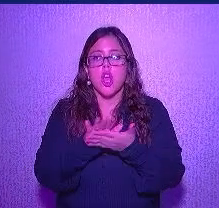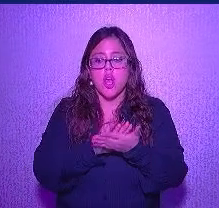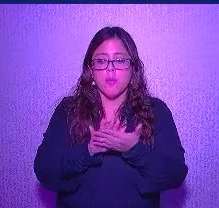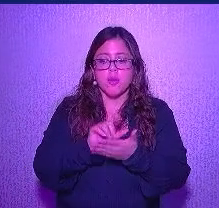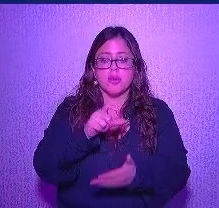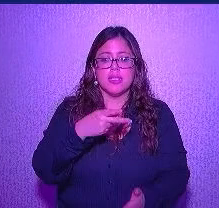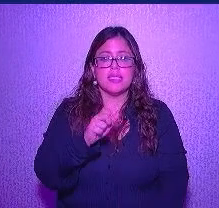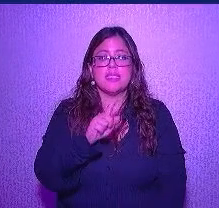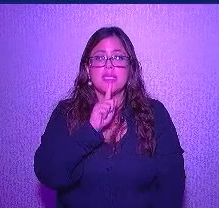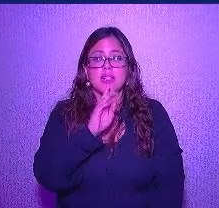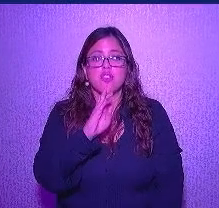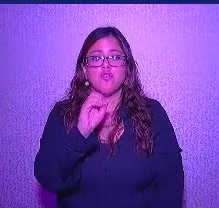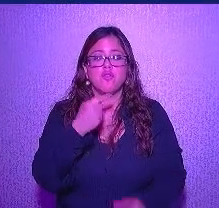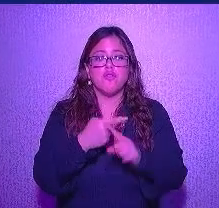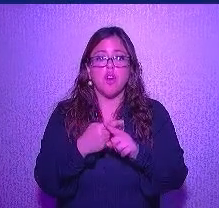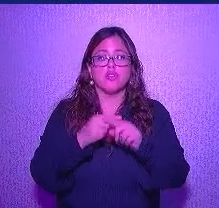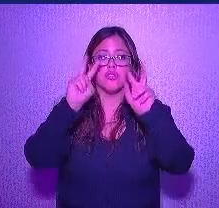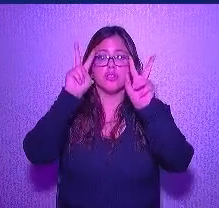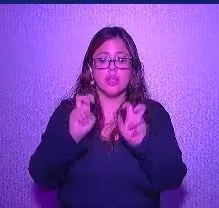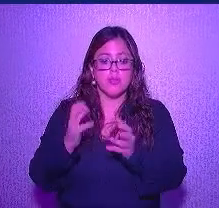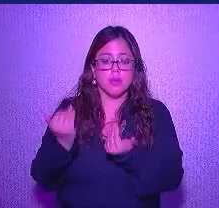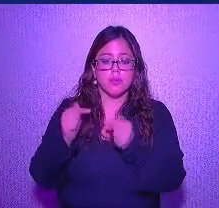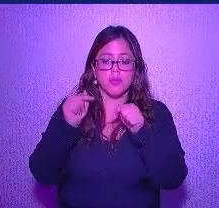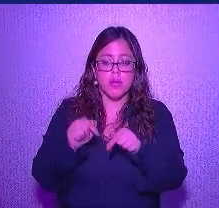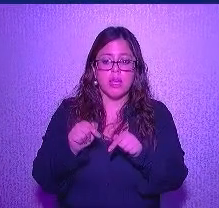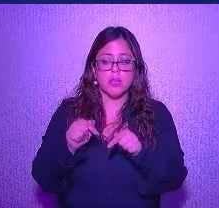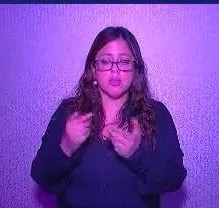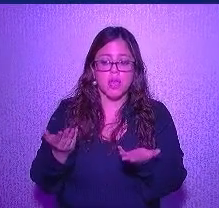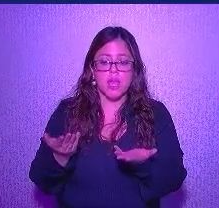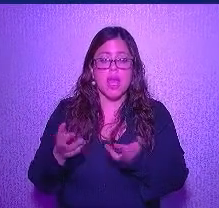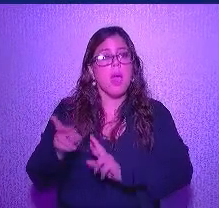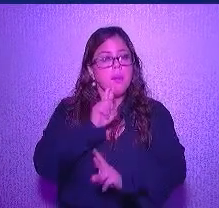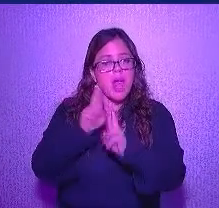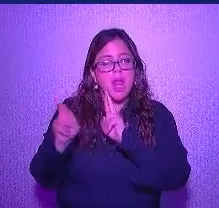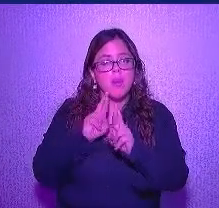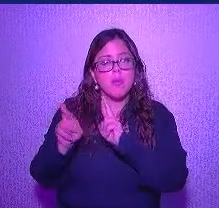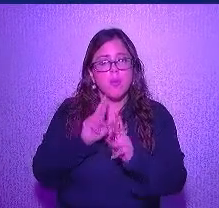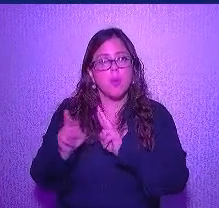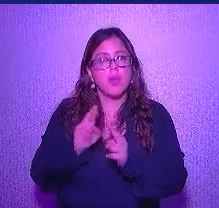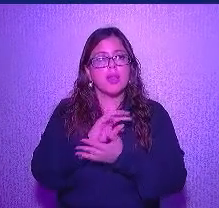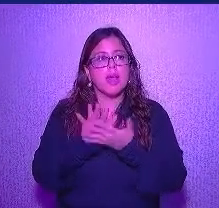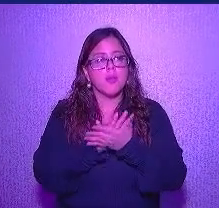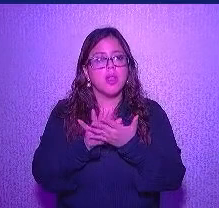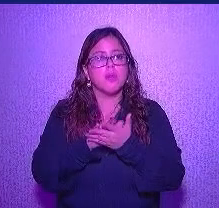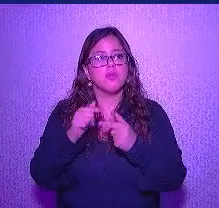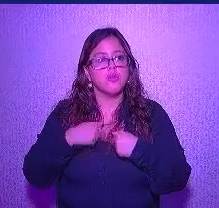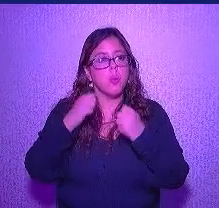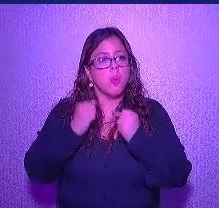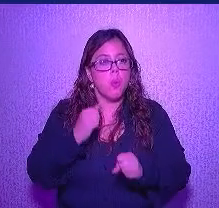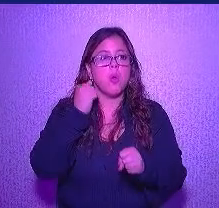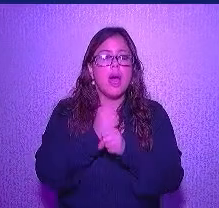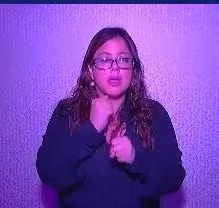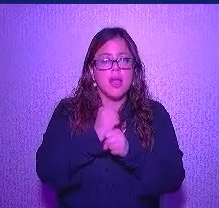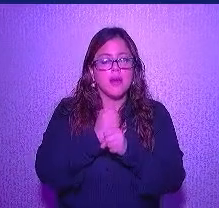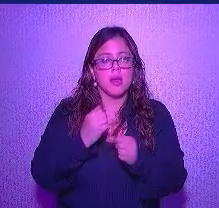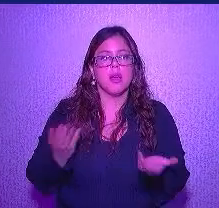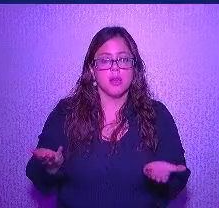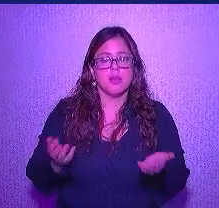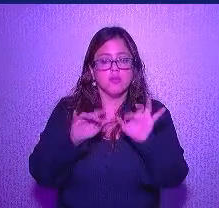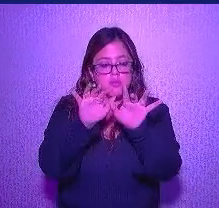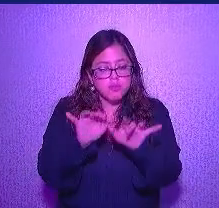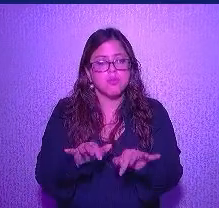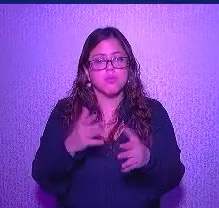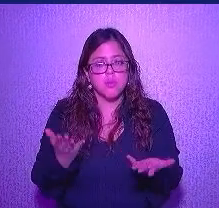chatbots mi expectativa Es que esto me dé respuestas respuestas con la cual yo puedo hacer mi trabajo no que el